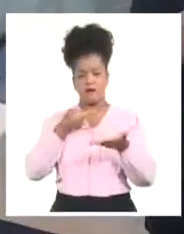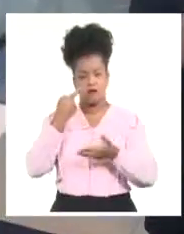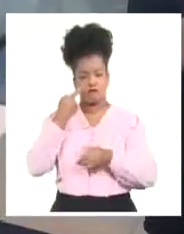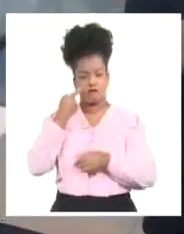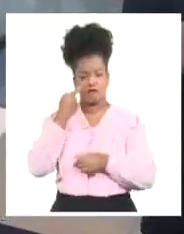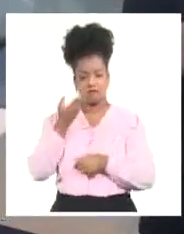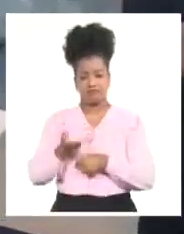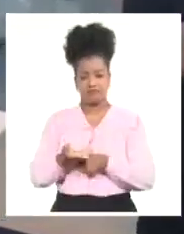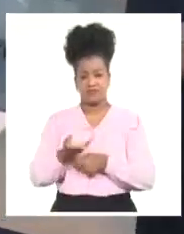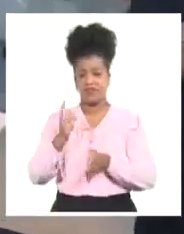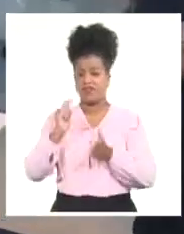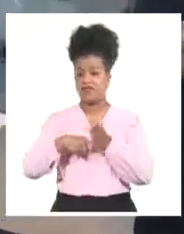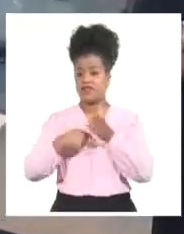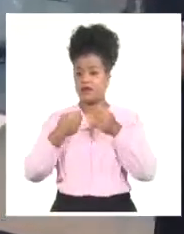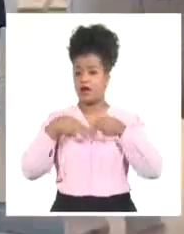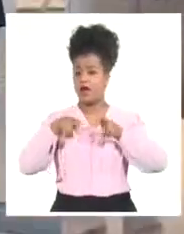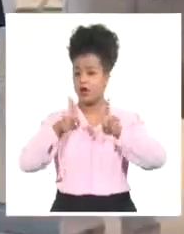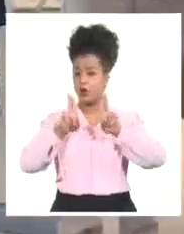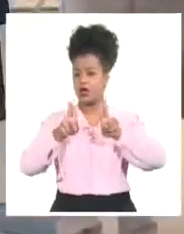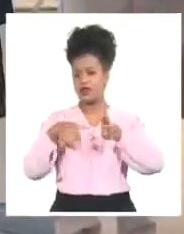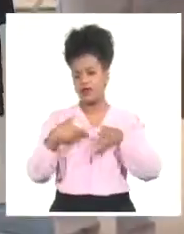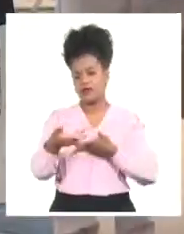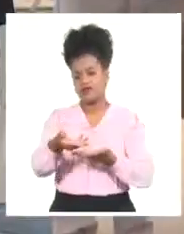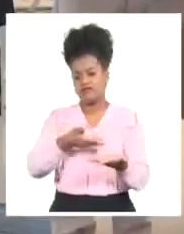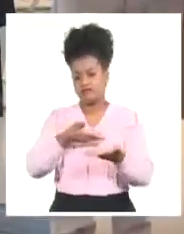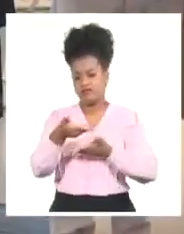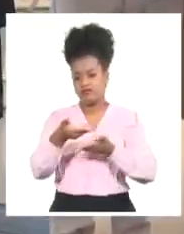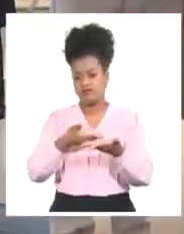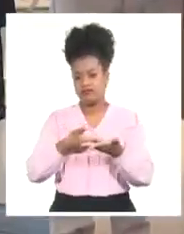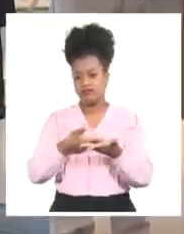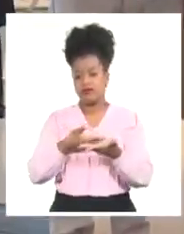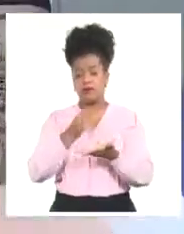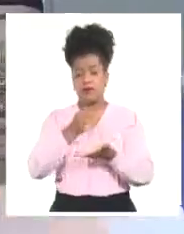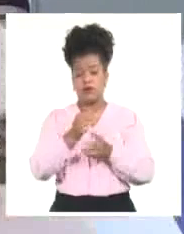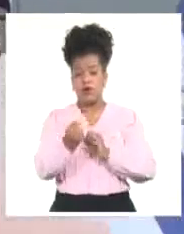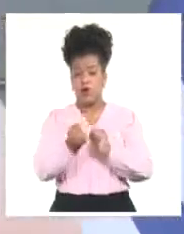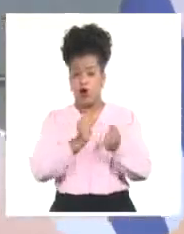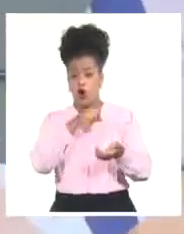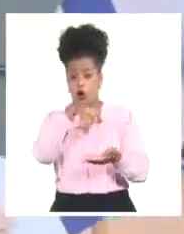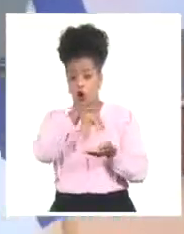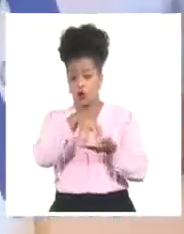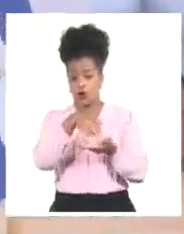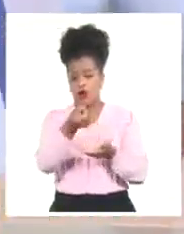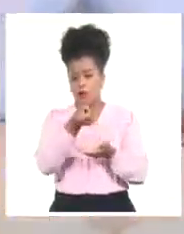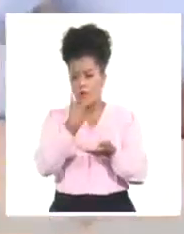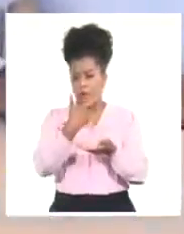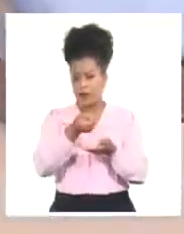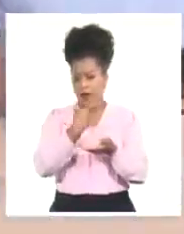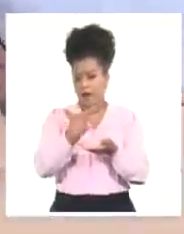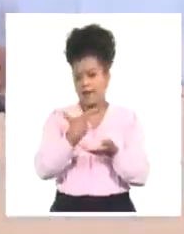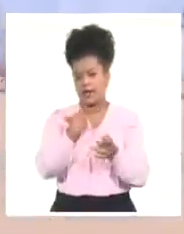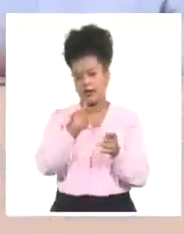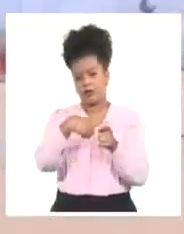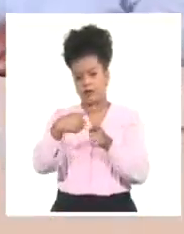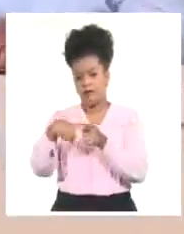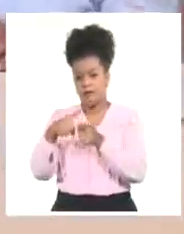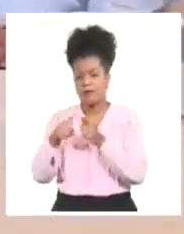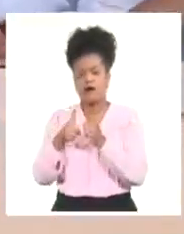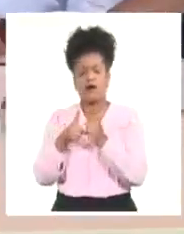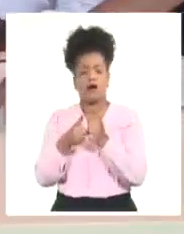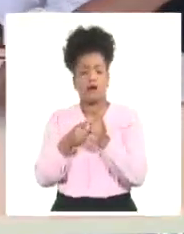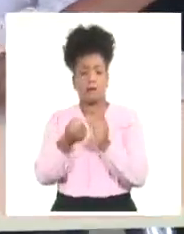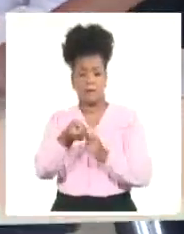La firma de un memorándum de entendimiento entre el Centro para el Control Estatal de Medicamentos, Equipos y Dispositivos